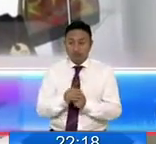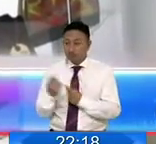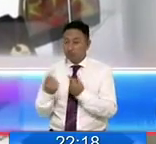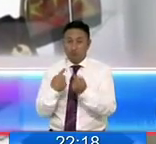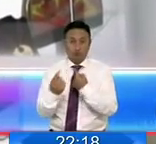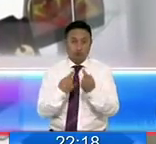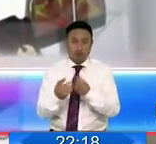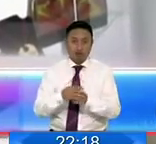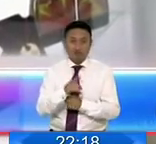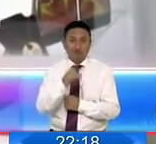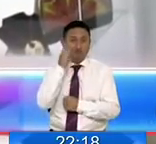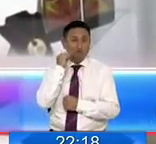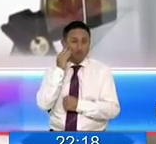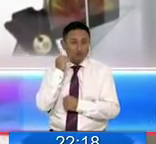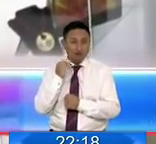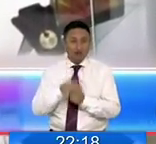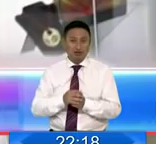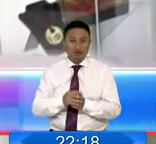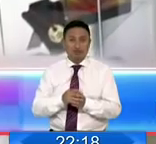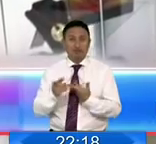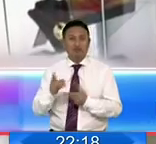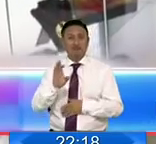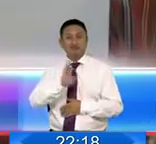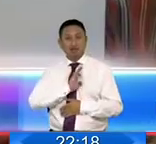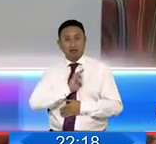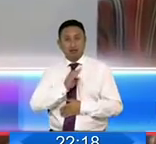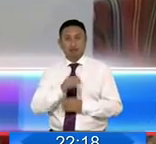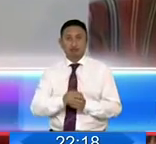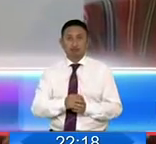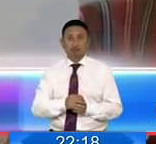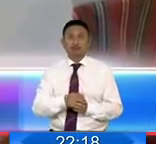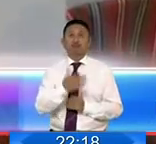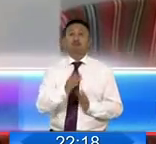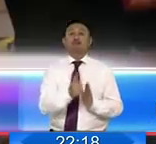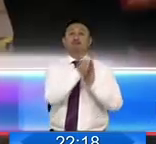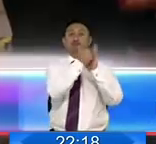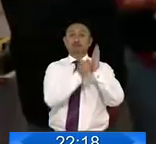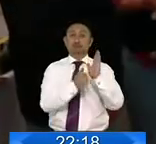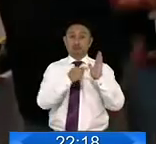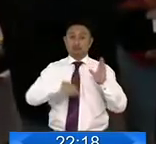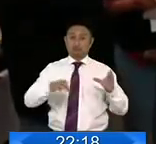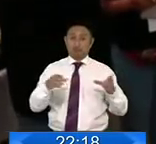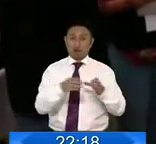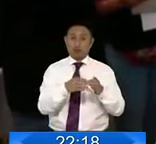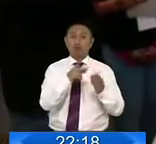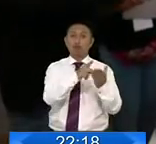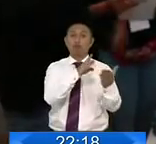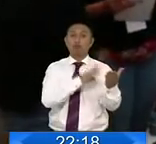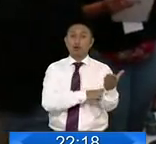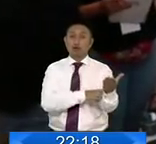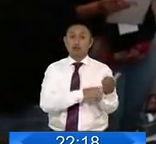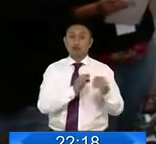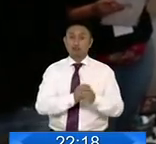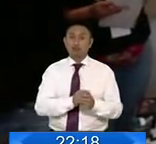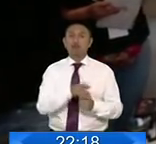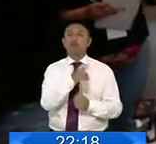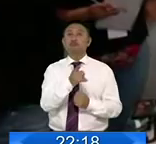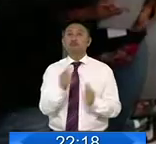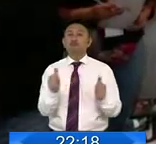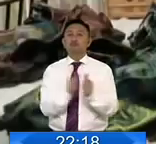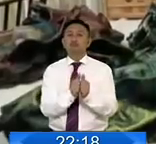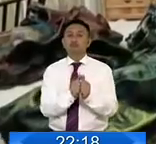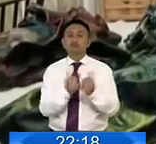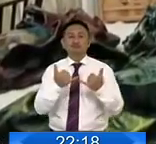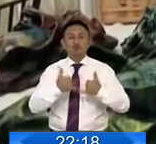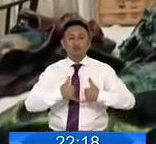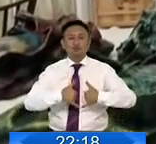sus experiencias, sus técnicas. Los artesanos que forman parte de este proyecto reciben acompañamiento continuo